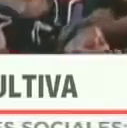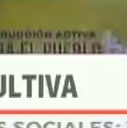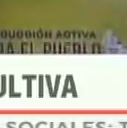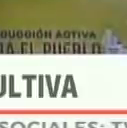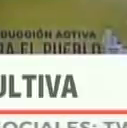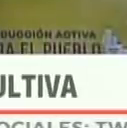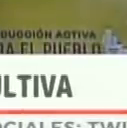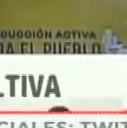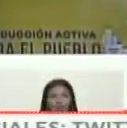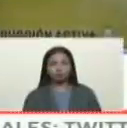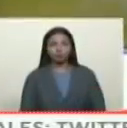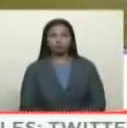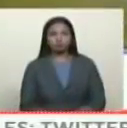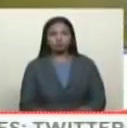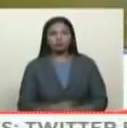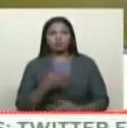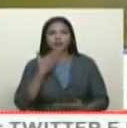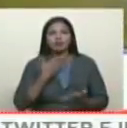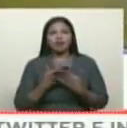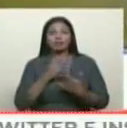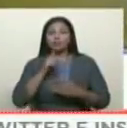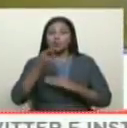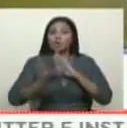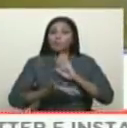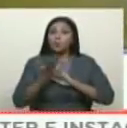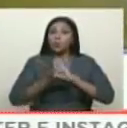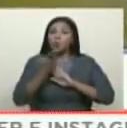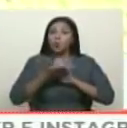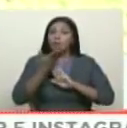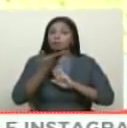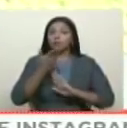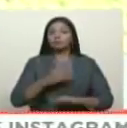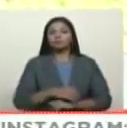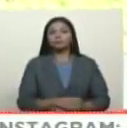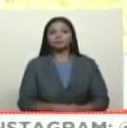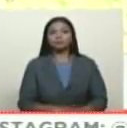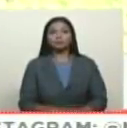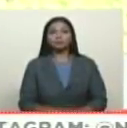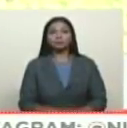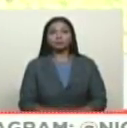Querido gobernador, bueno, esto es importante.